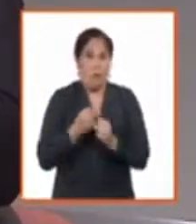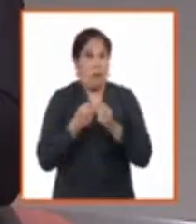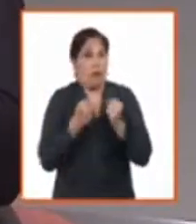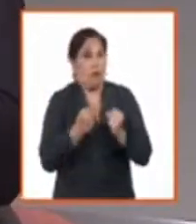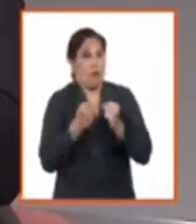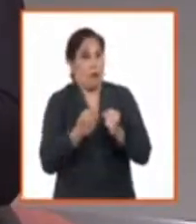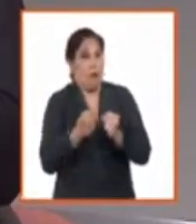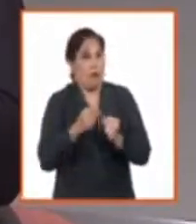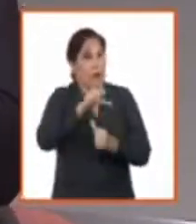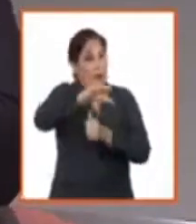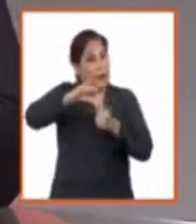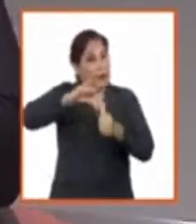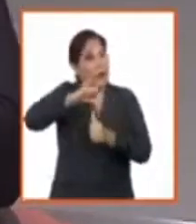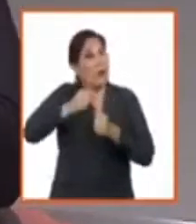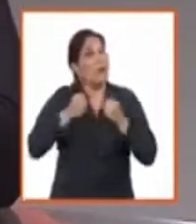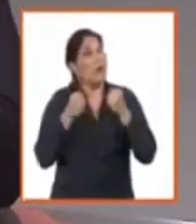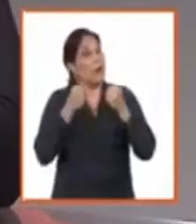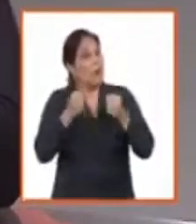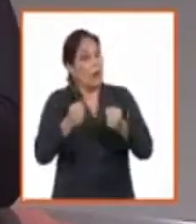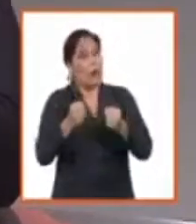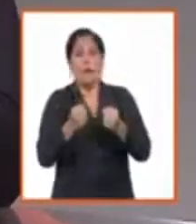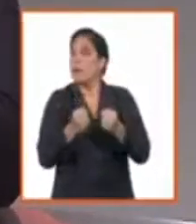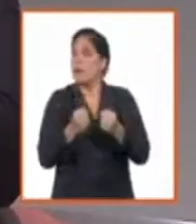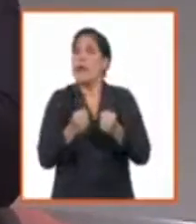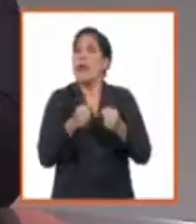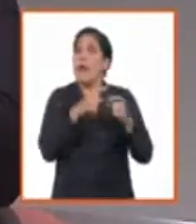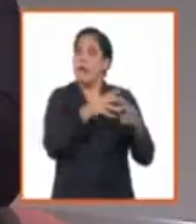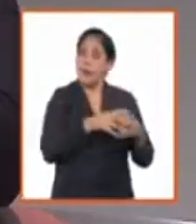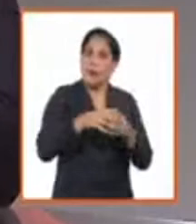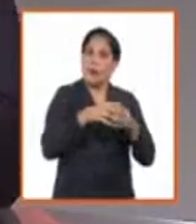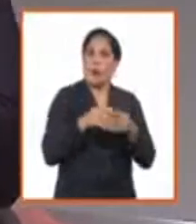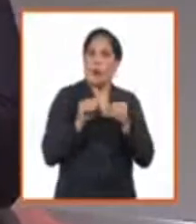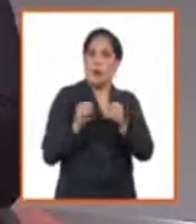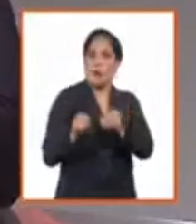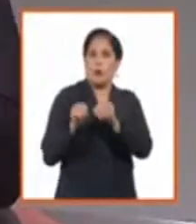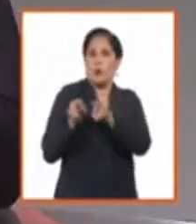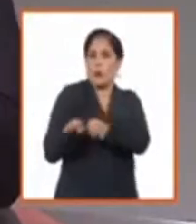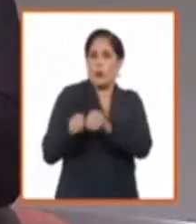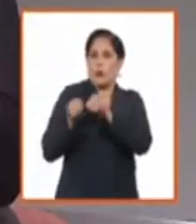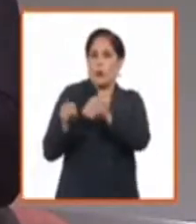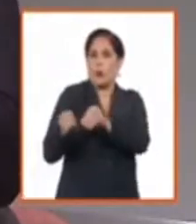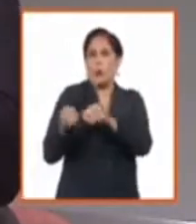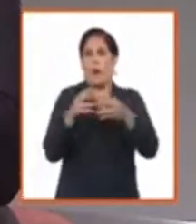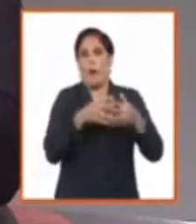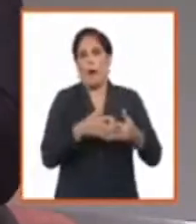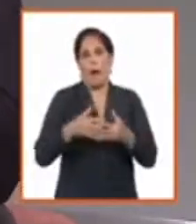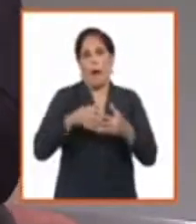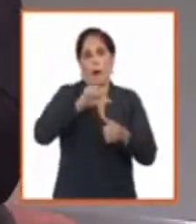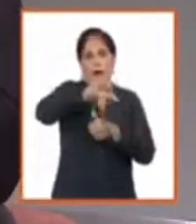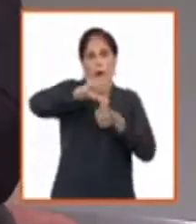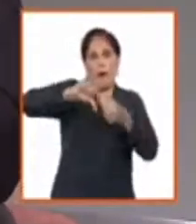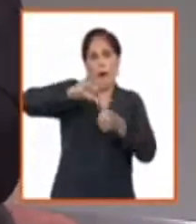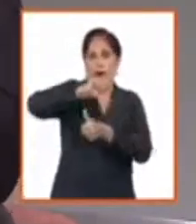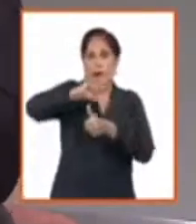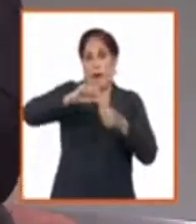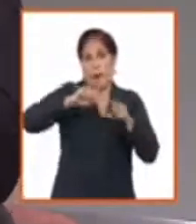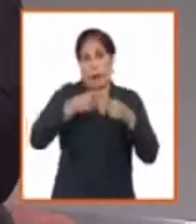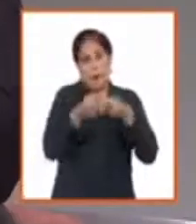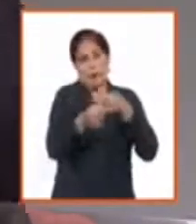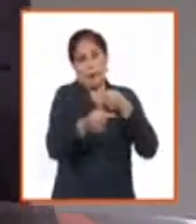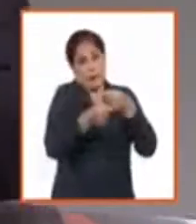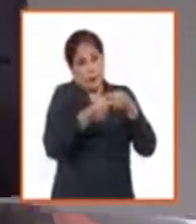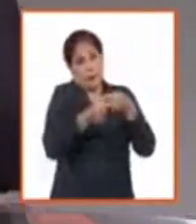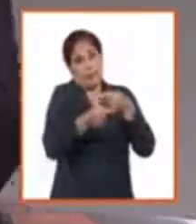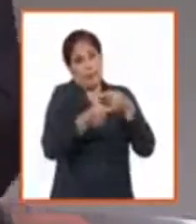en una región muy dependiente de eeuu y ha sido una región también a raíz de la cercanía que ha tenido con un